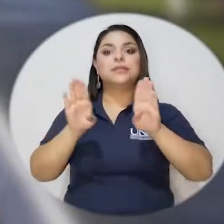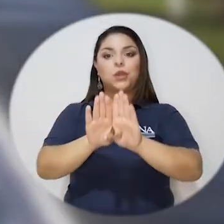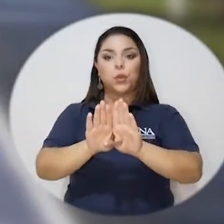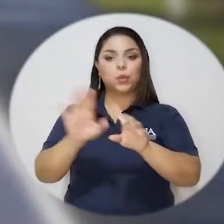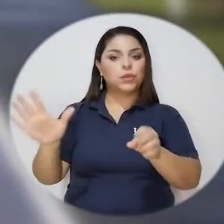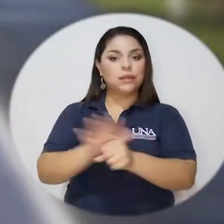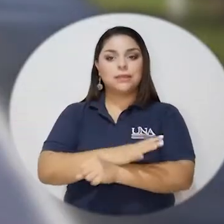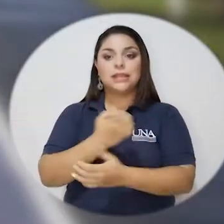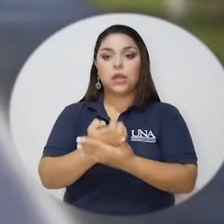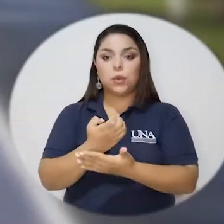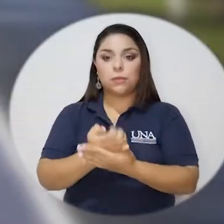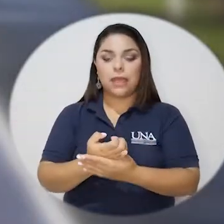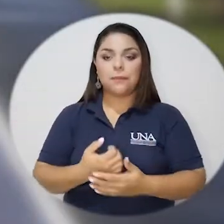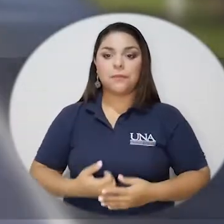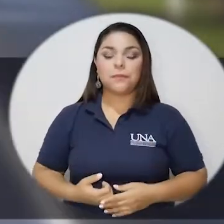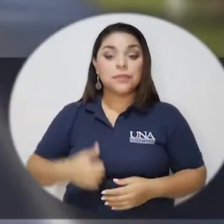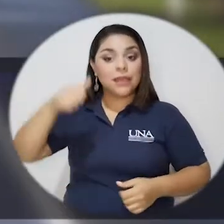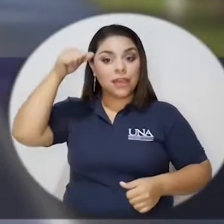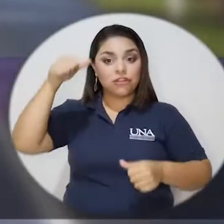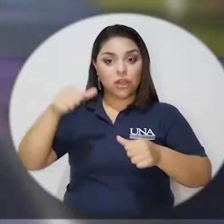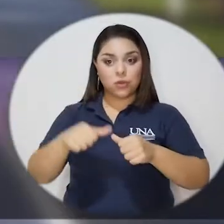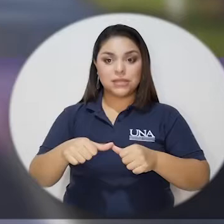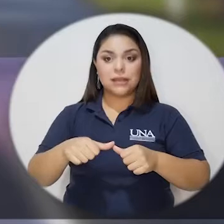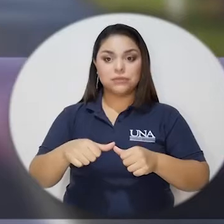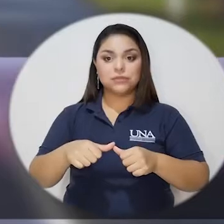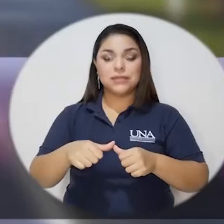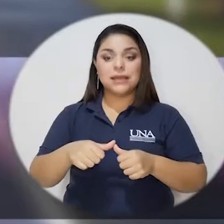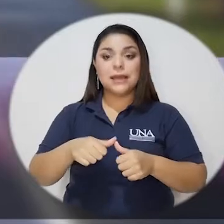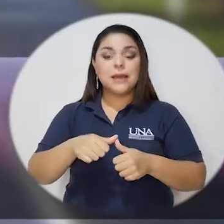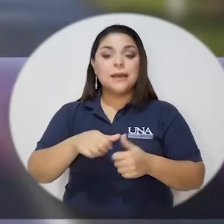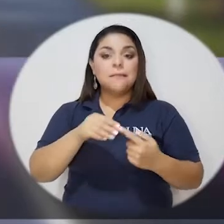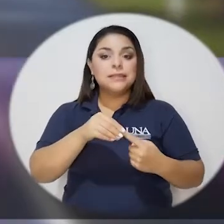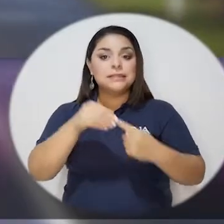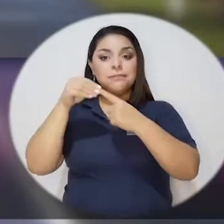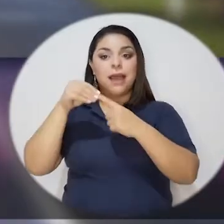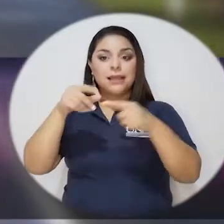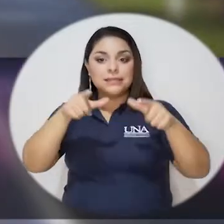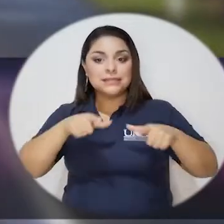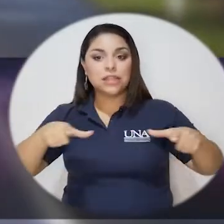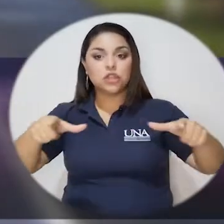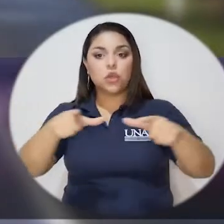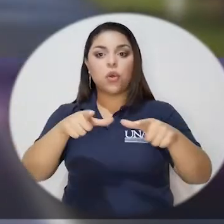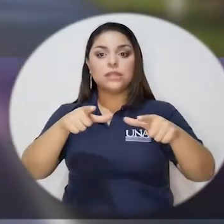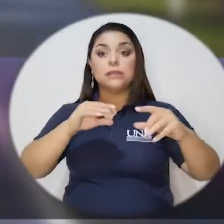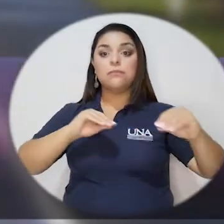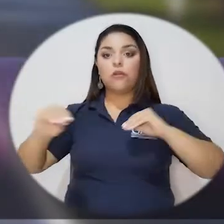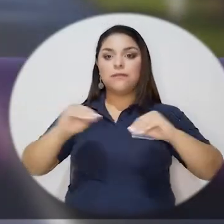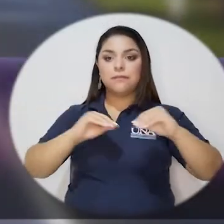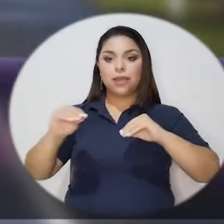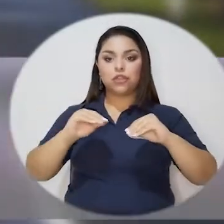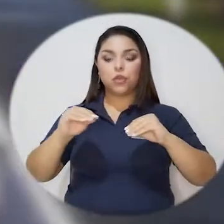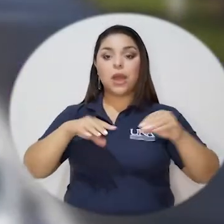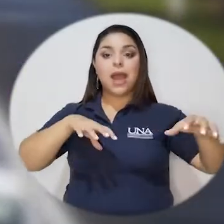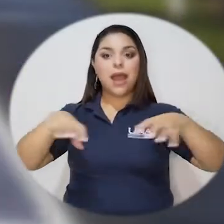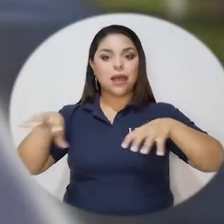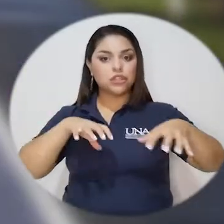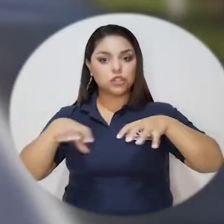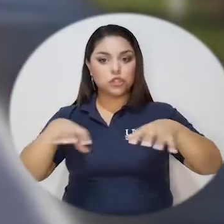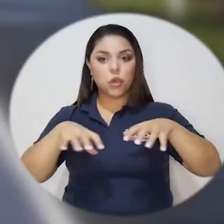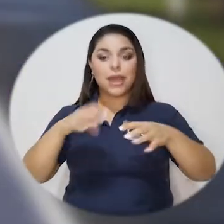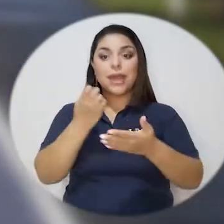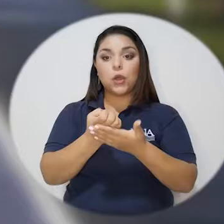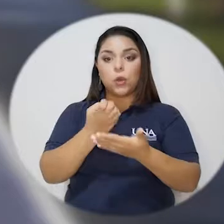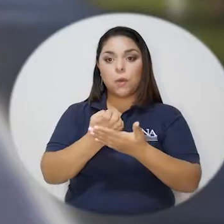totalmente la economía. Recordemos que los principales sectores de movimiento y de